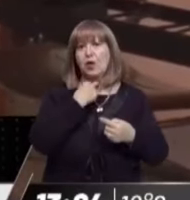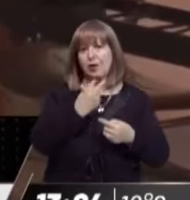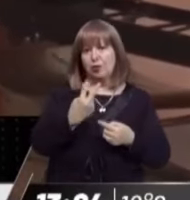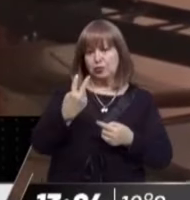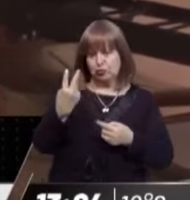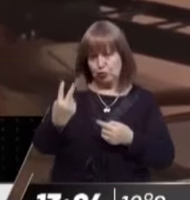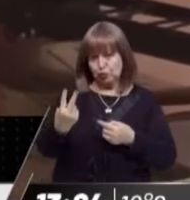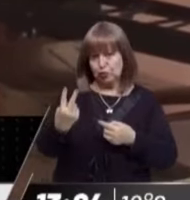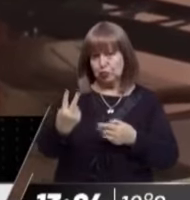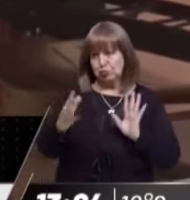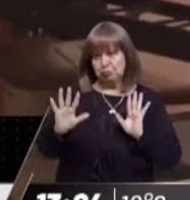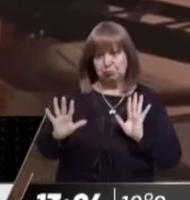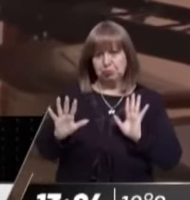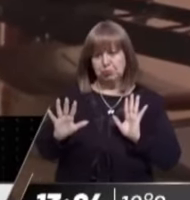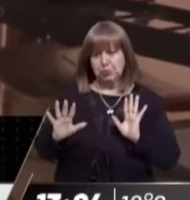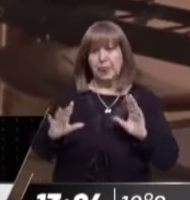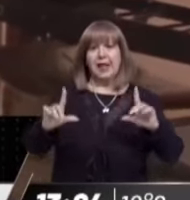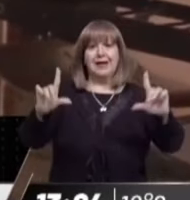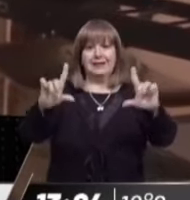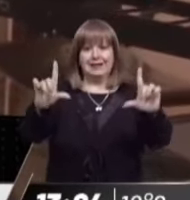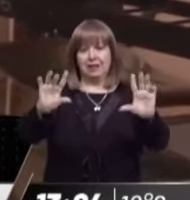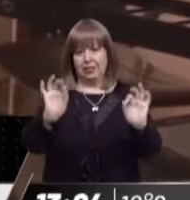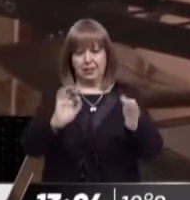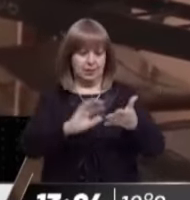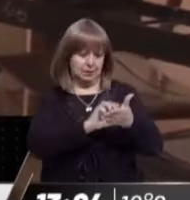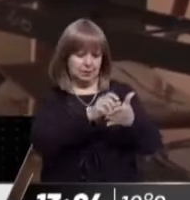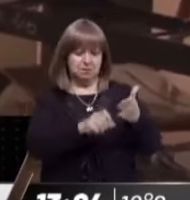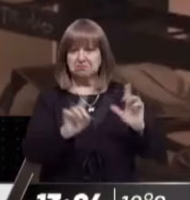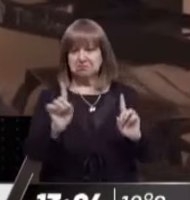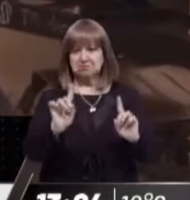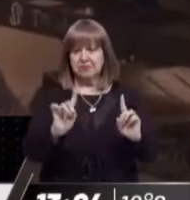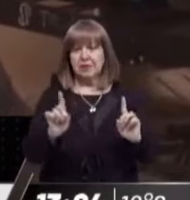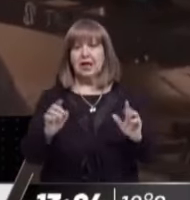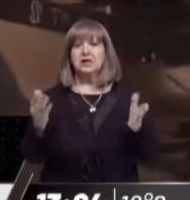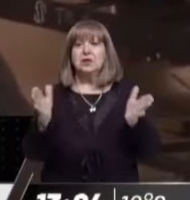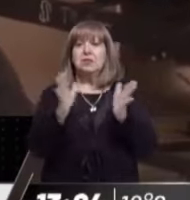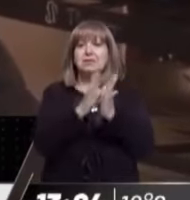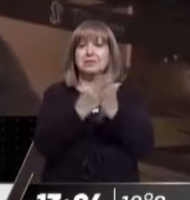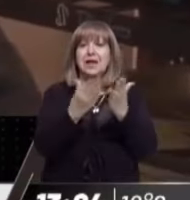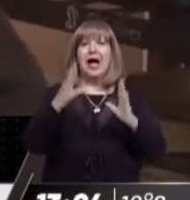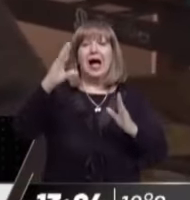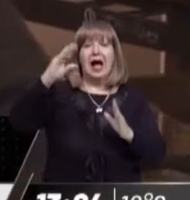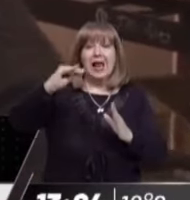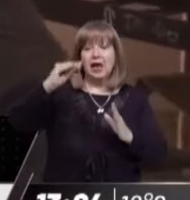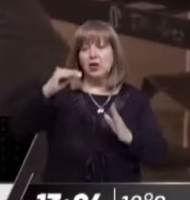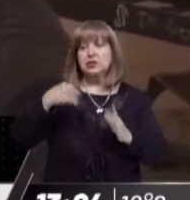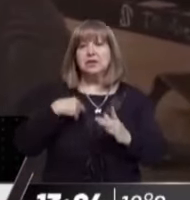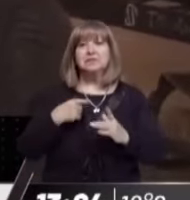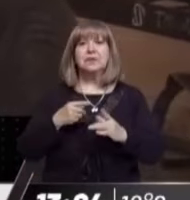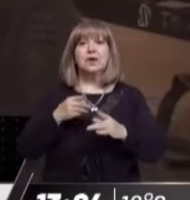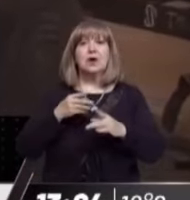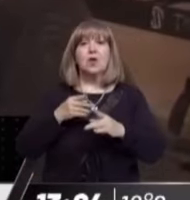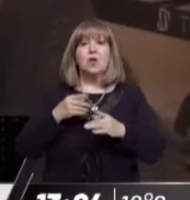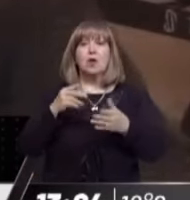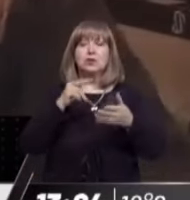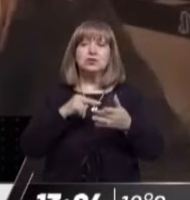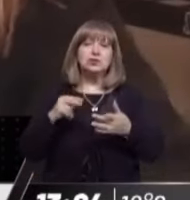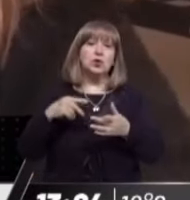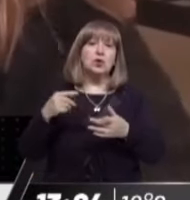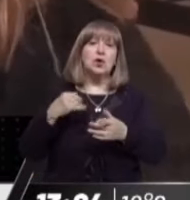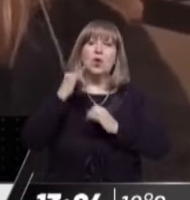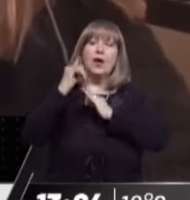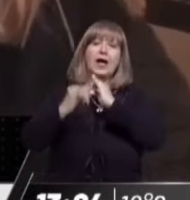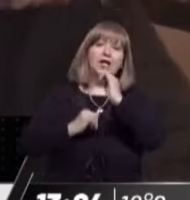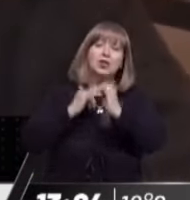pequeños, bien. No usamos pantallas. Ajá. Así que con los dos he implementado eso. En la noche, antes que ellos empezaran a leer, empezamos a